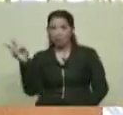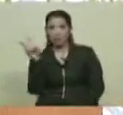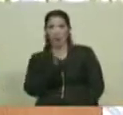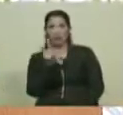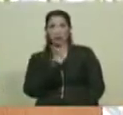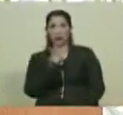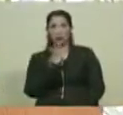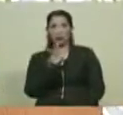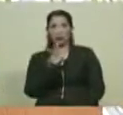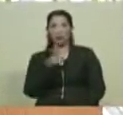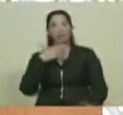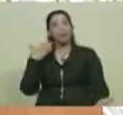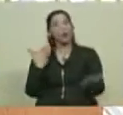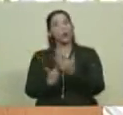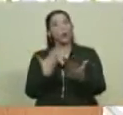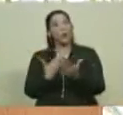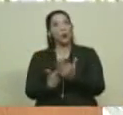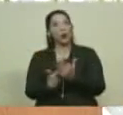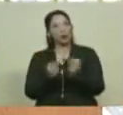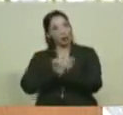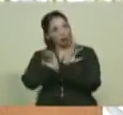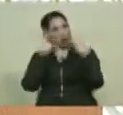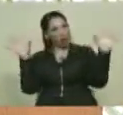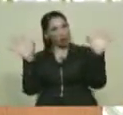una propuesta muy clara: